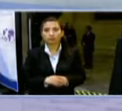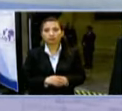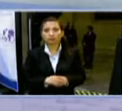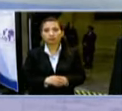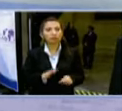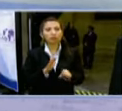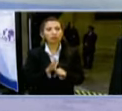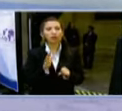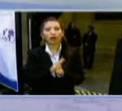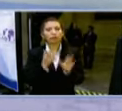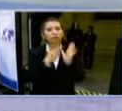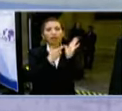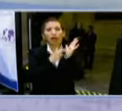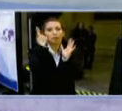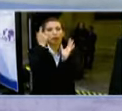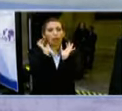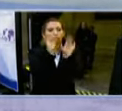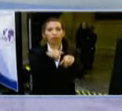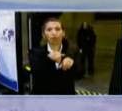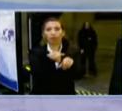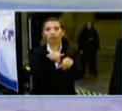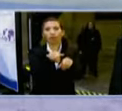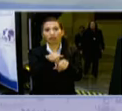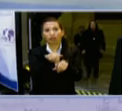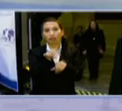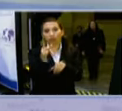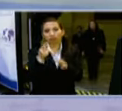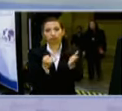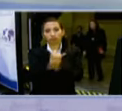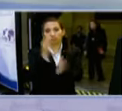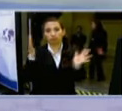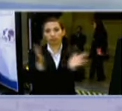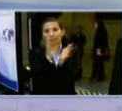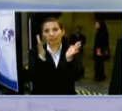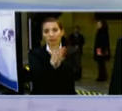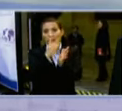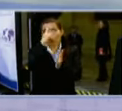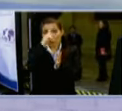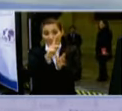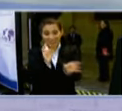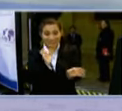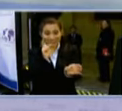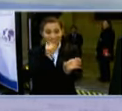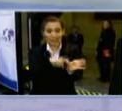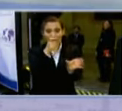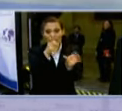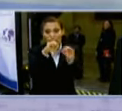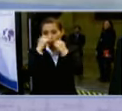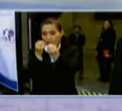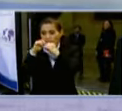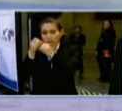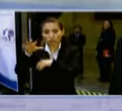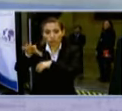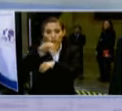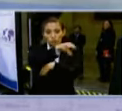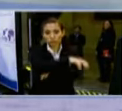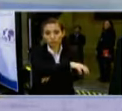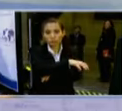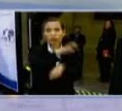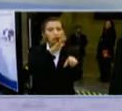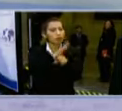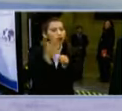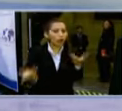¿Cuál es el criterio, me pregunto yo, para definir la participación de nuestro país en estos organismos? ¿Cuál